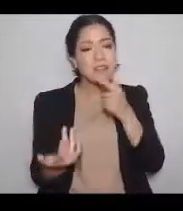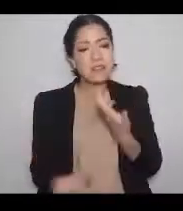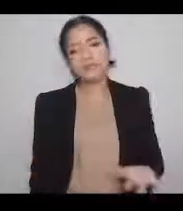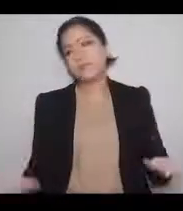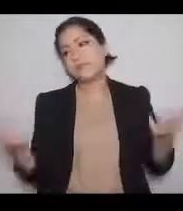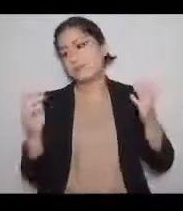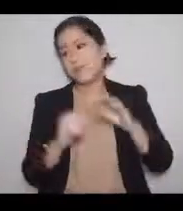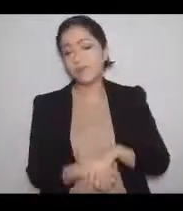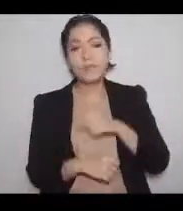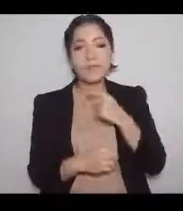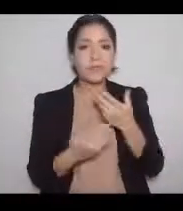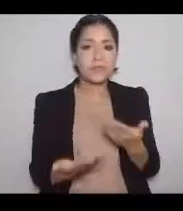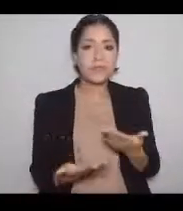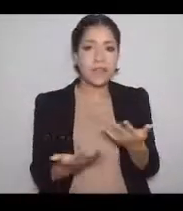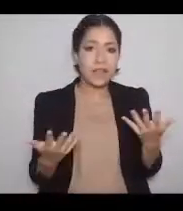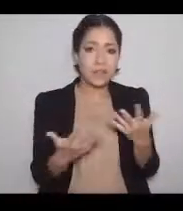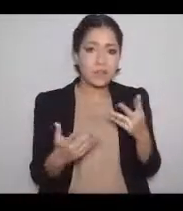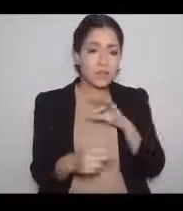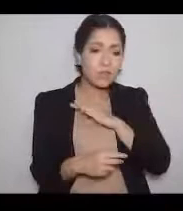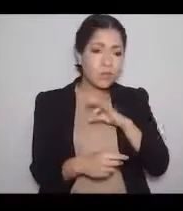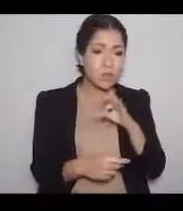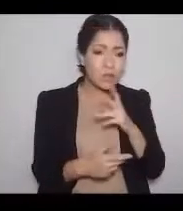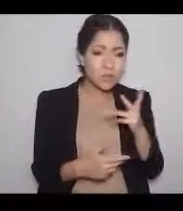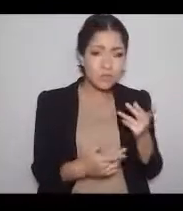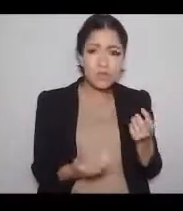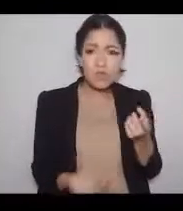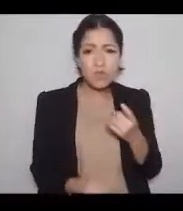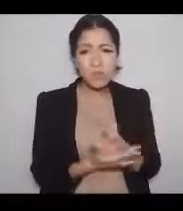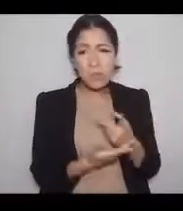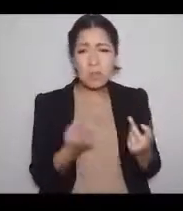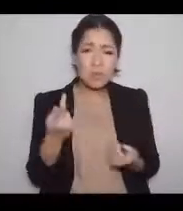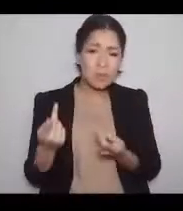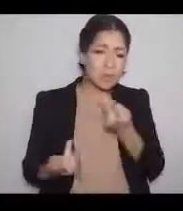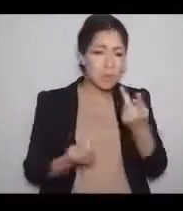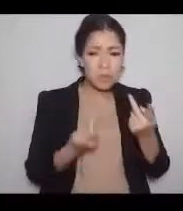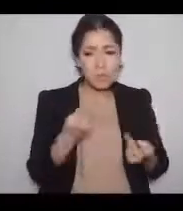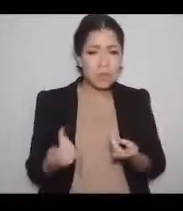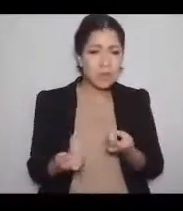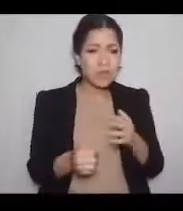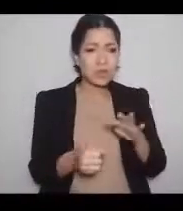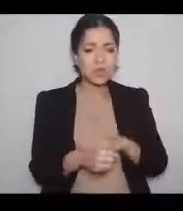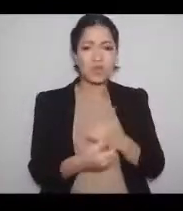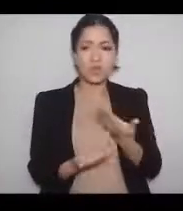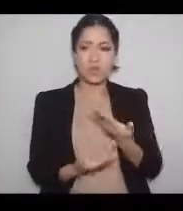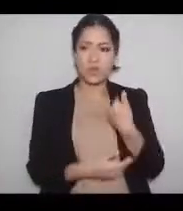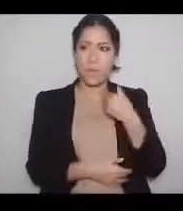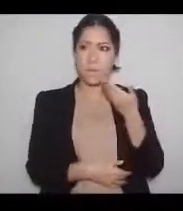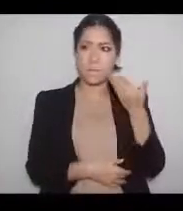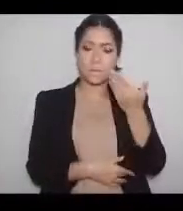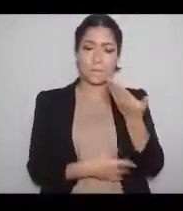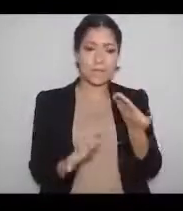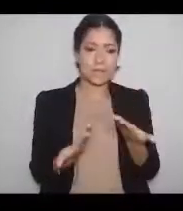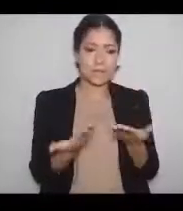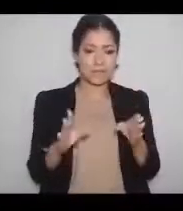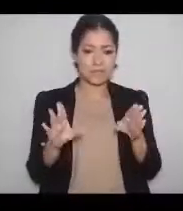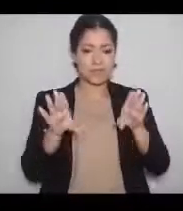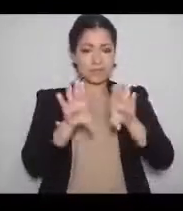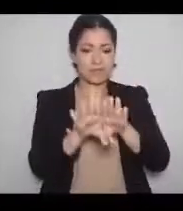las puertas. ¿Por qué? ¡Para hablar contigo! ¡Dejamos la gran idea! ¡Somos actores! ¡Tenemos cosas que